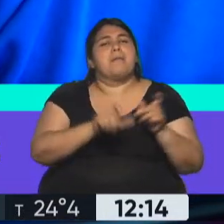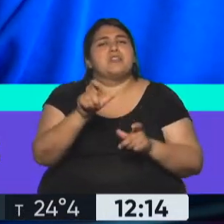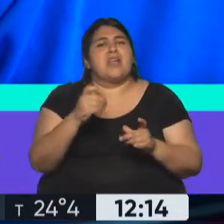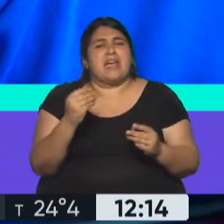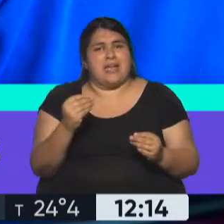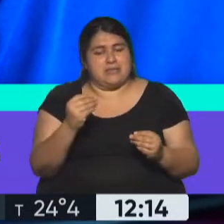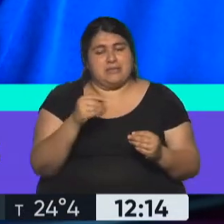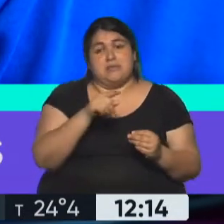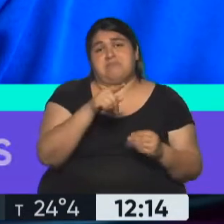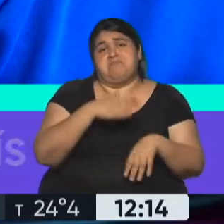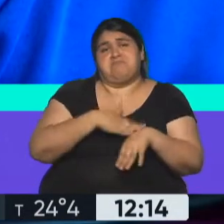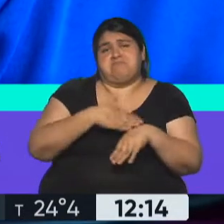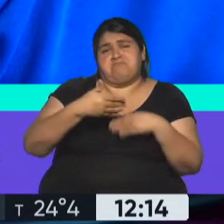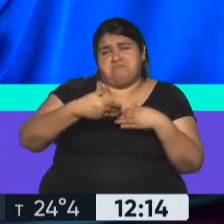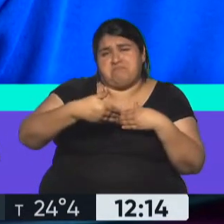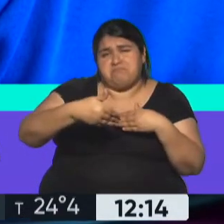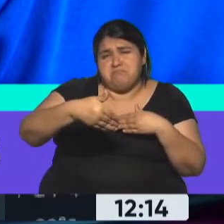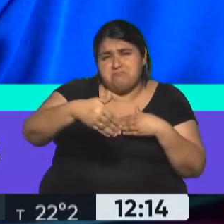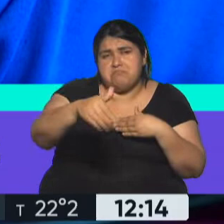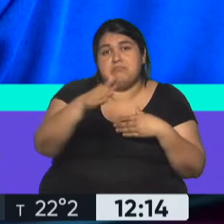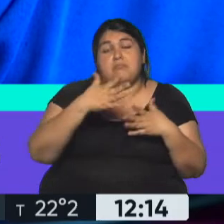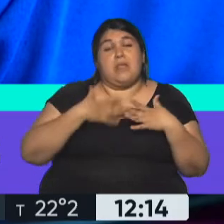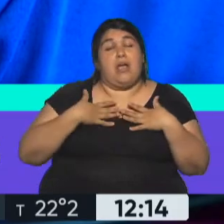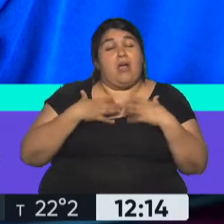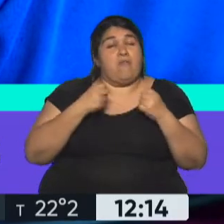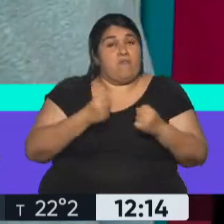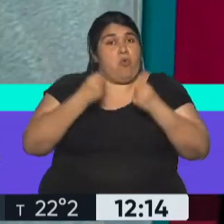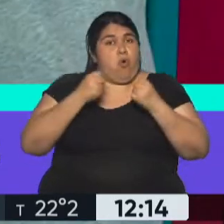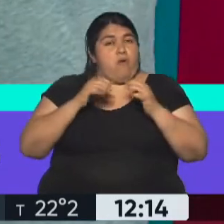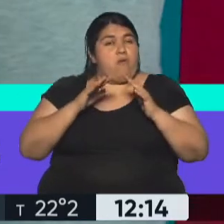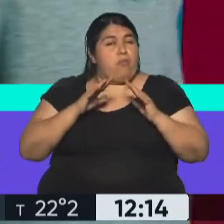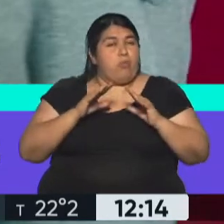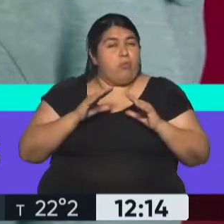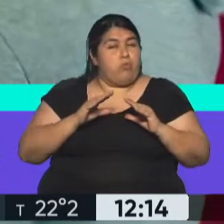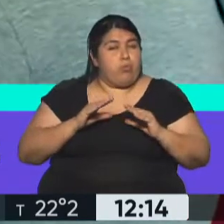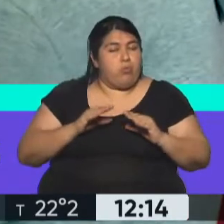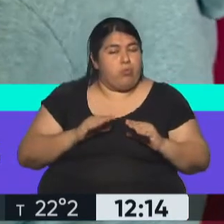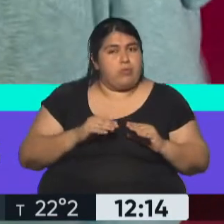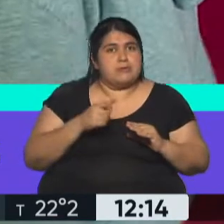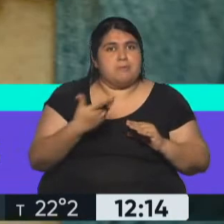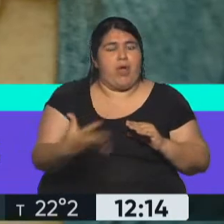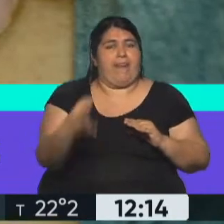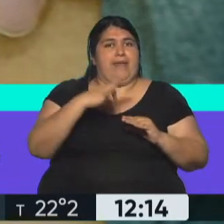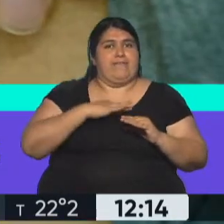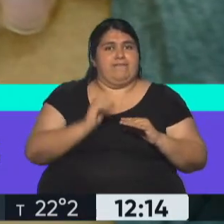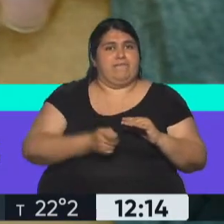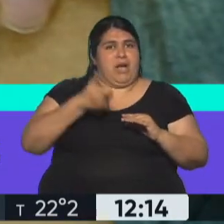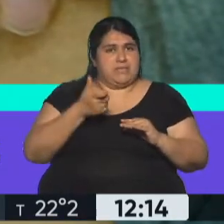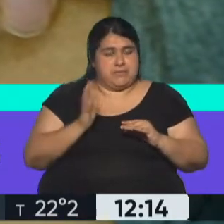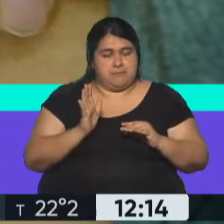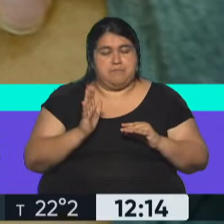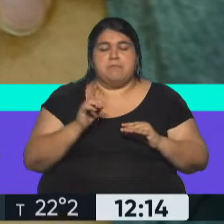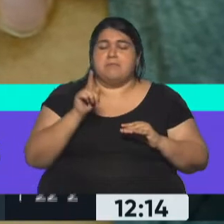que con el tiempo la caída de las defensas o de anticuerpos pueden exponerlos un poco más a la infección. Por eso en este momento